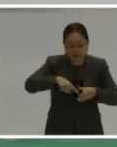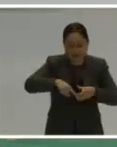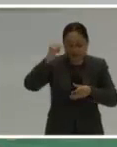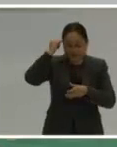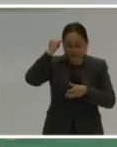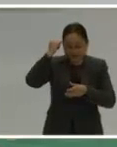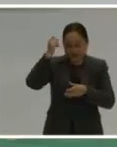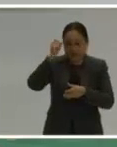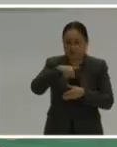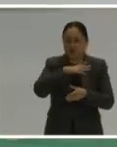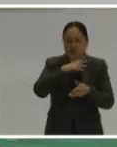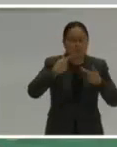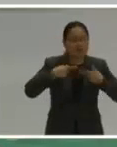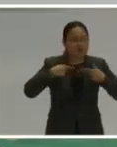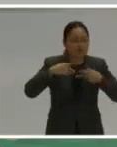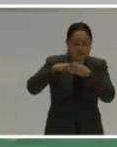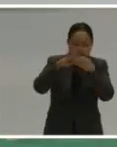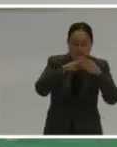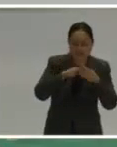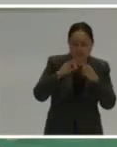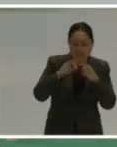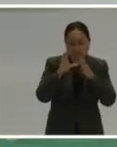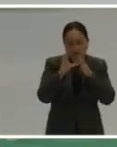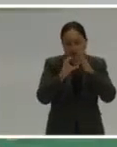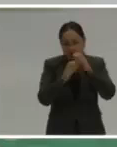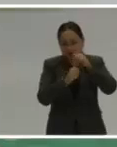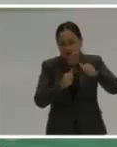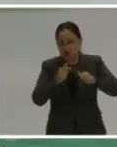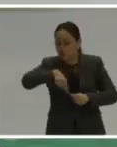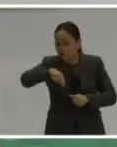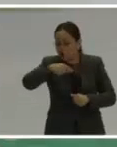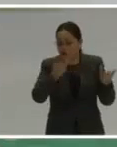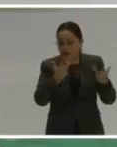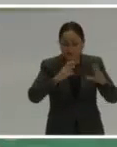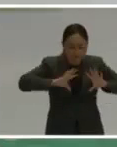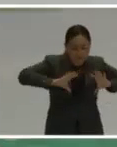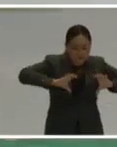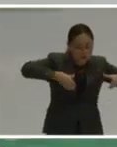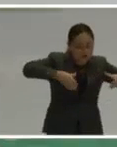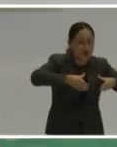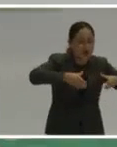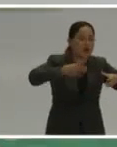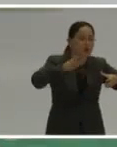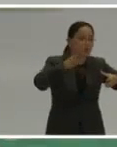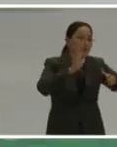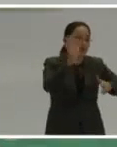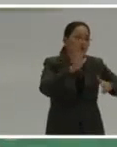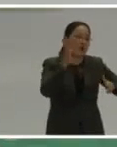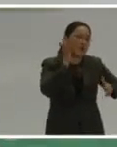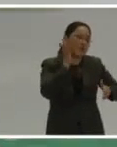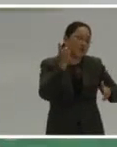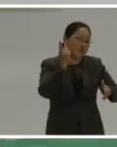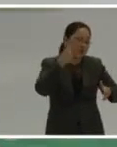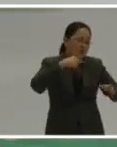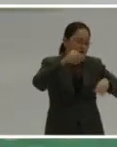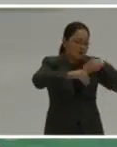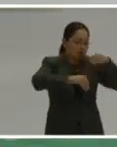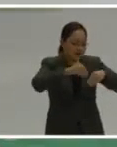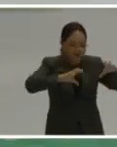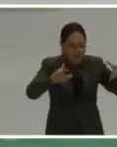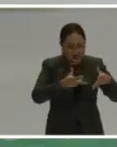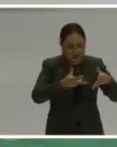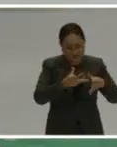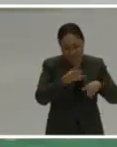que también hicieron su constitución de asamblea, ¿sí? Y ahí el tema de consulta.